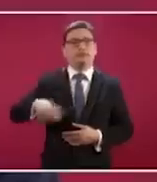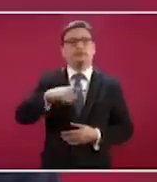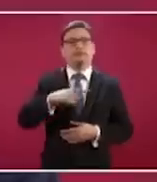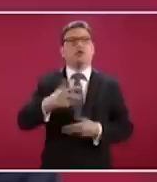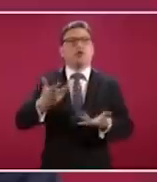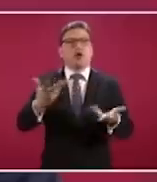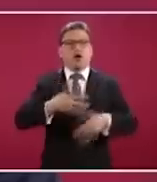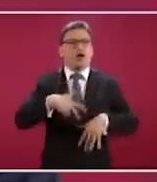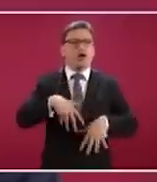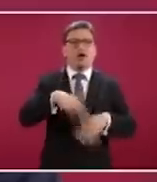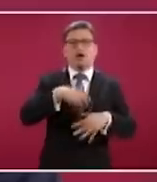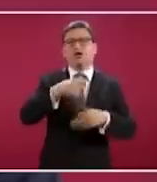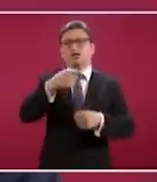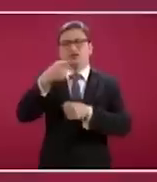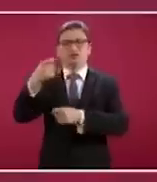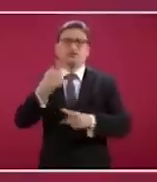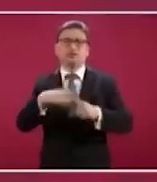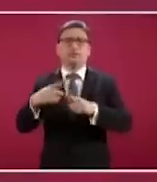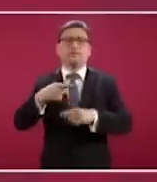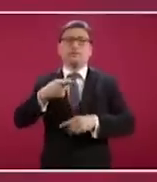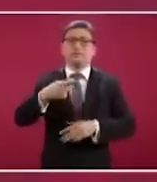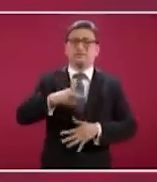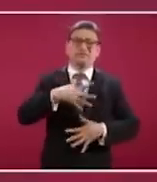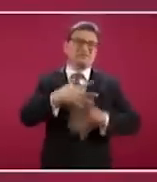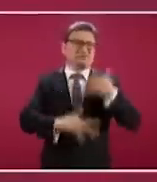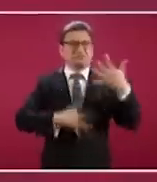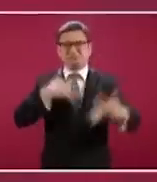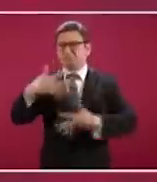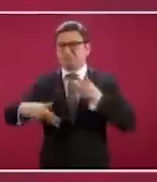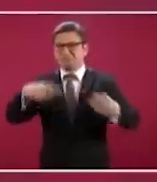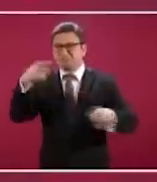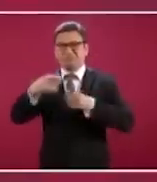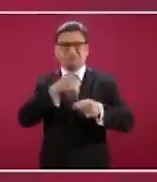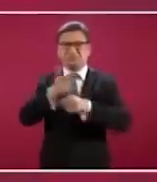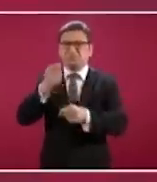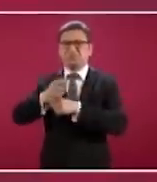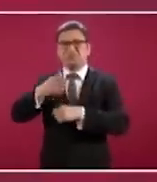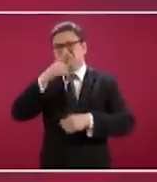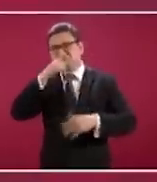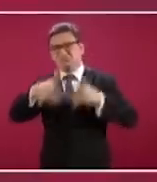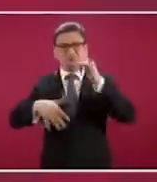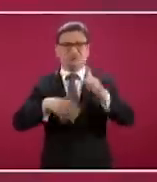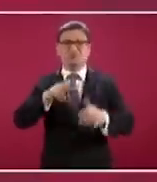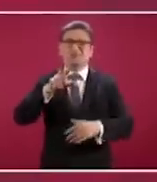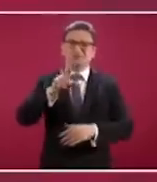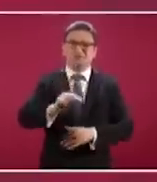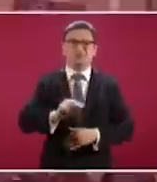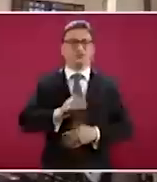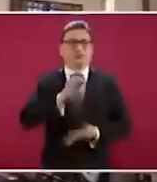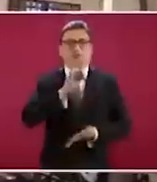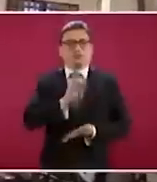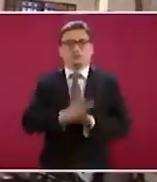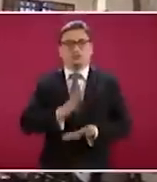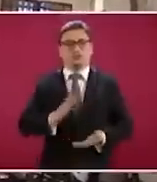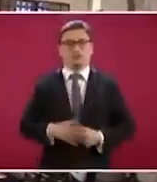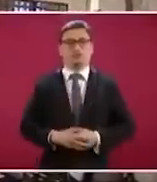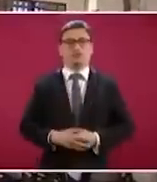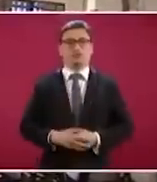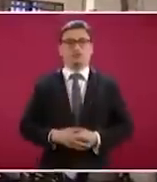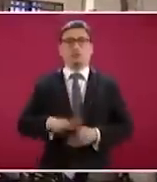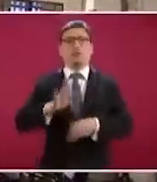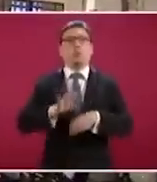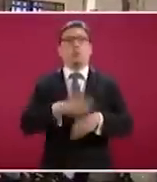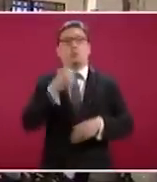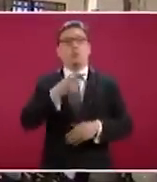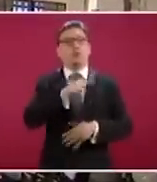hacerlo sin violencia. Es lo único. porque no se puede